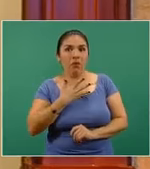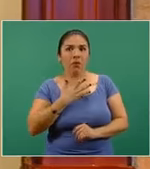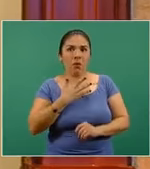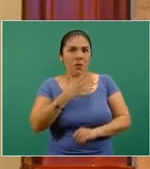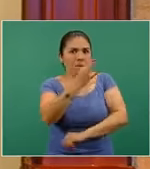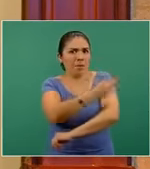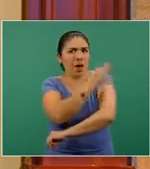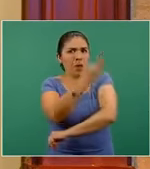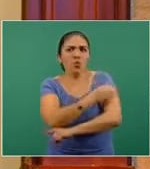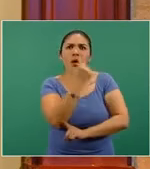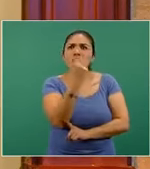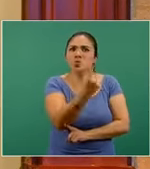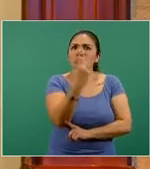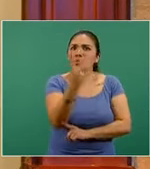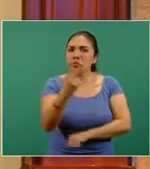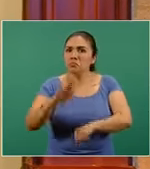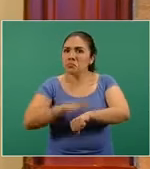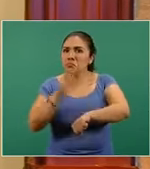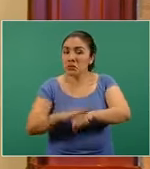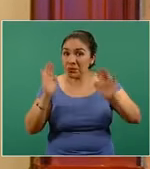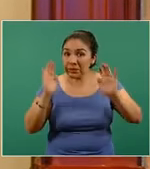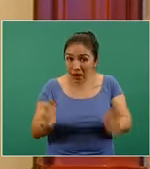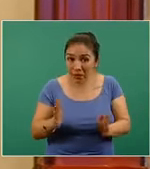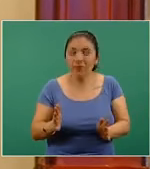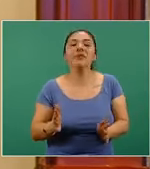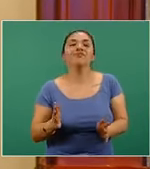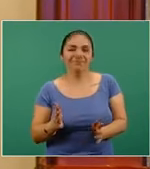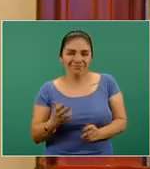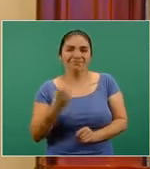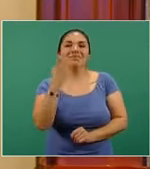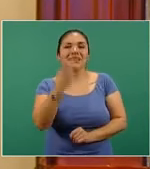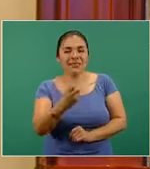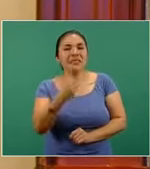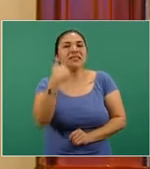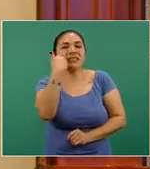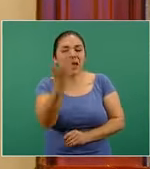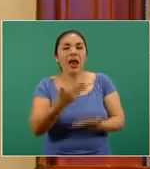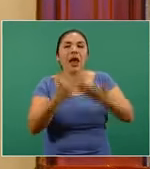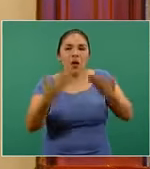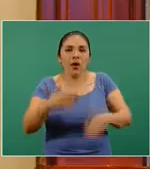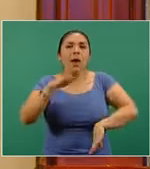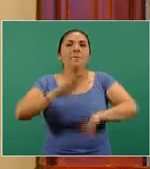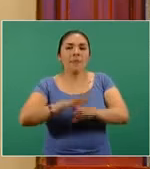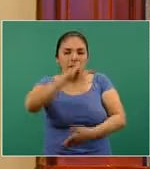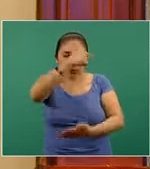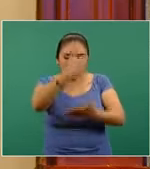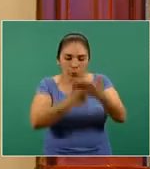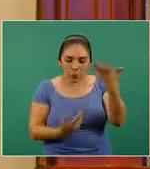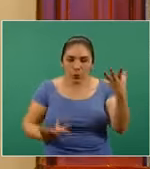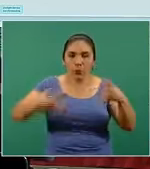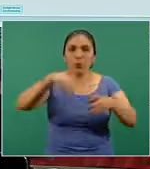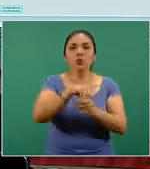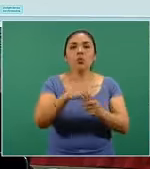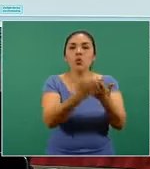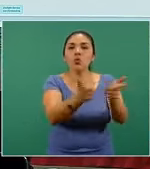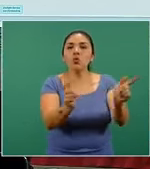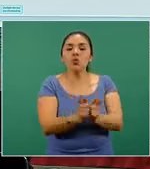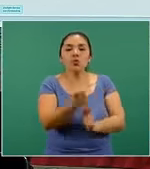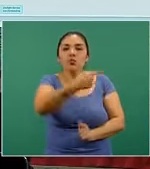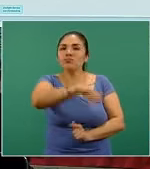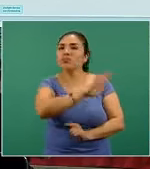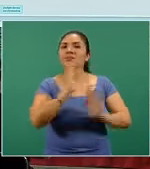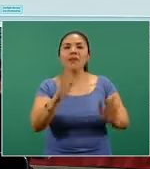esquema completo de vacunación, pues el objetivo obviamente principal es que se puedan sumar a este grupo que ya no es susceptible